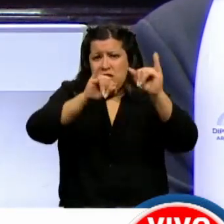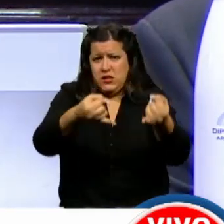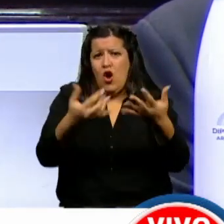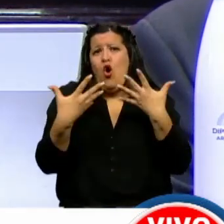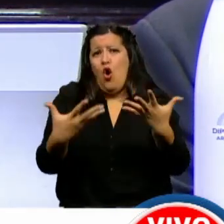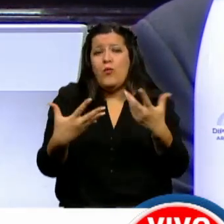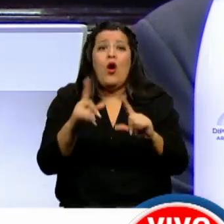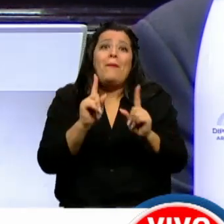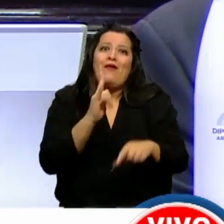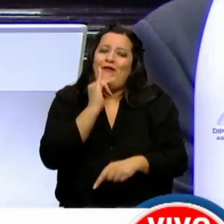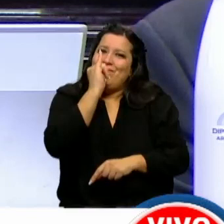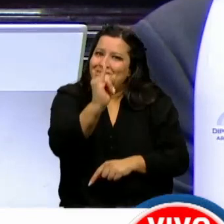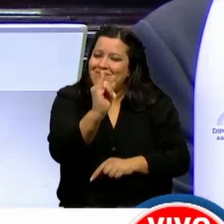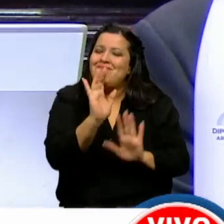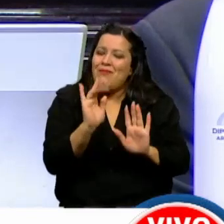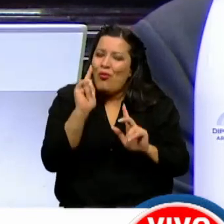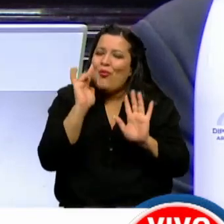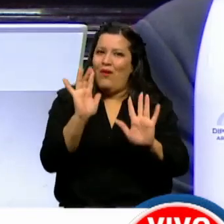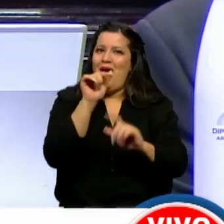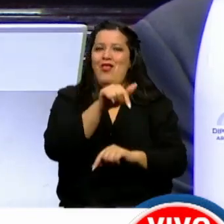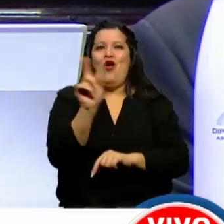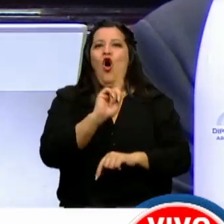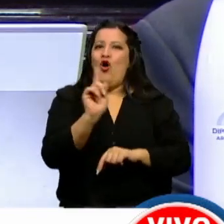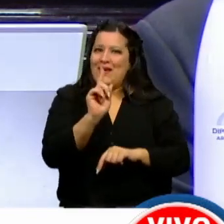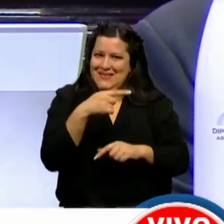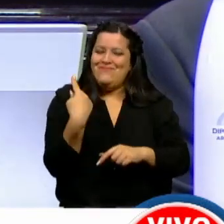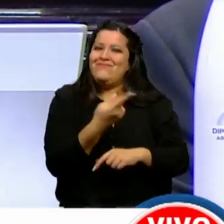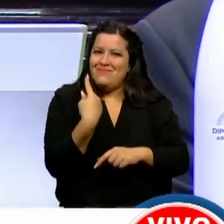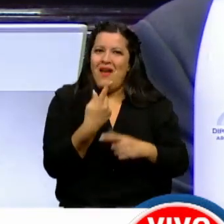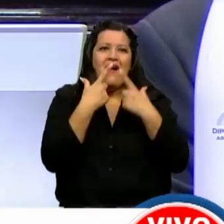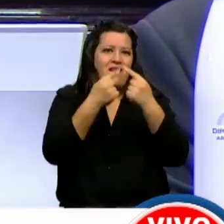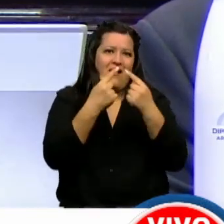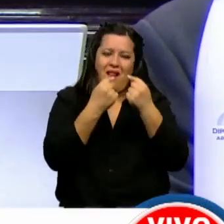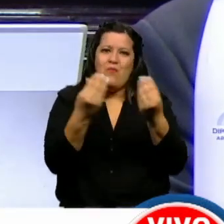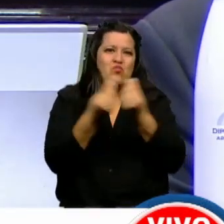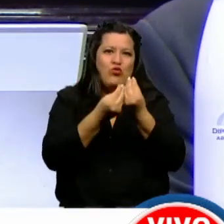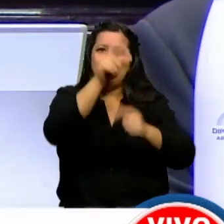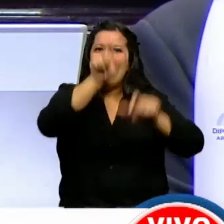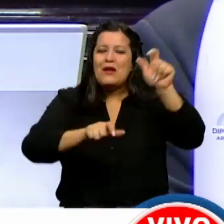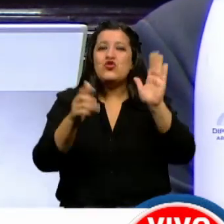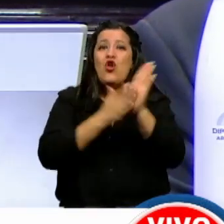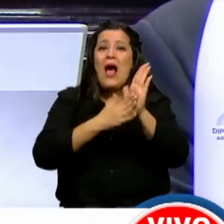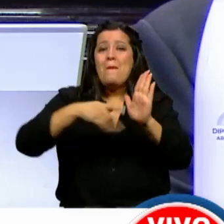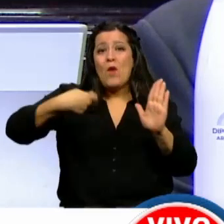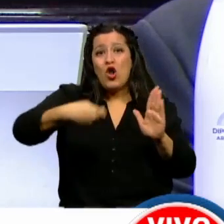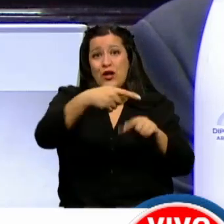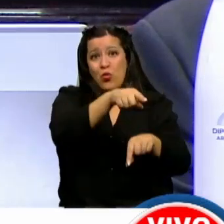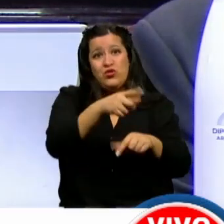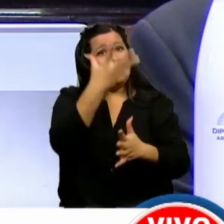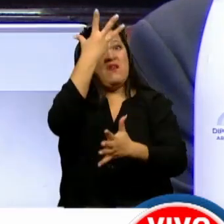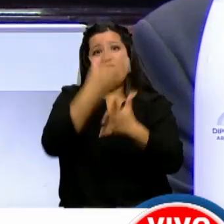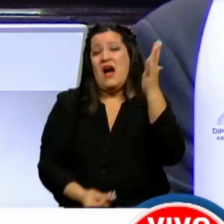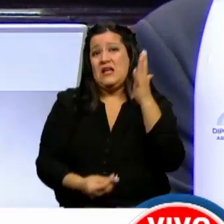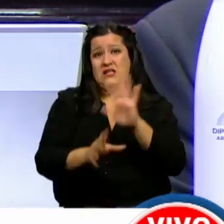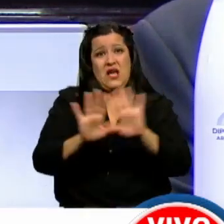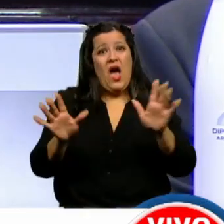Obviamente advirtiendo digamos, y reclamando, como han hecho millones de monotributistas, por esta falla